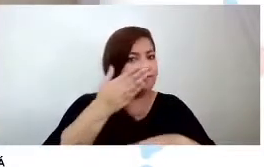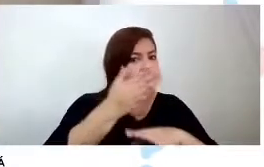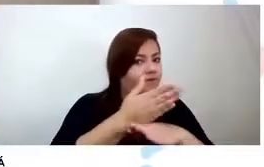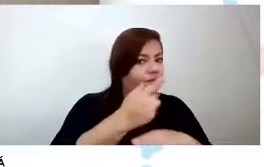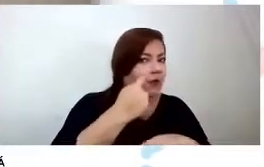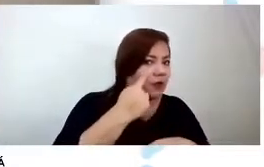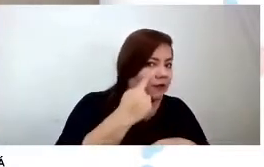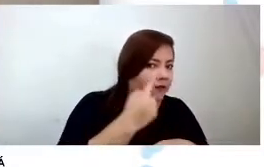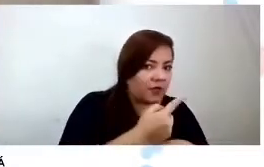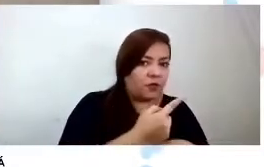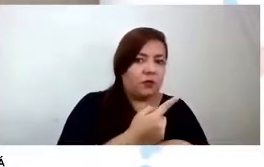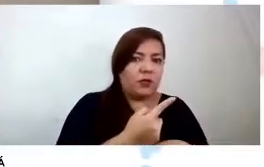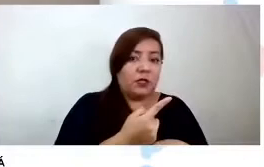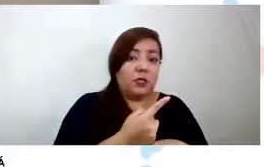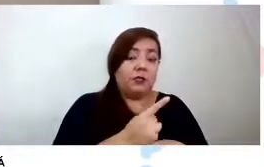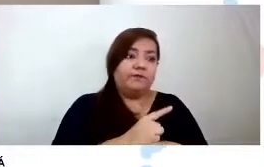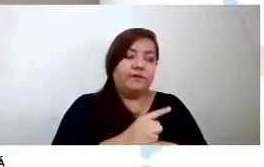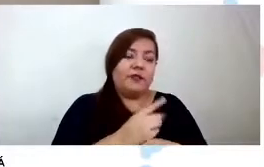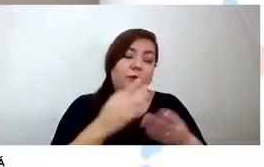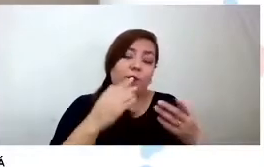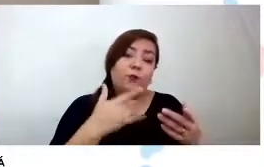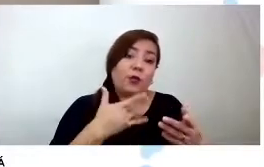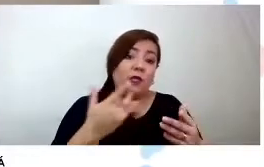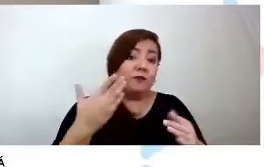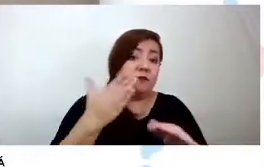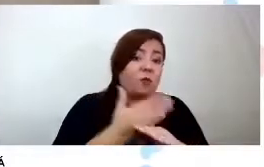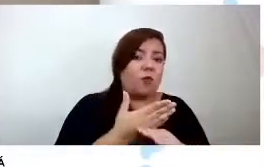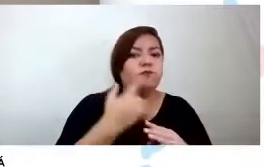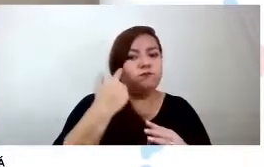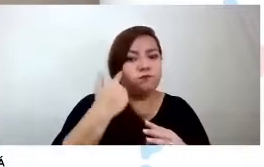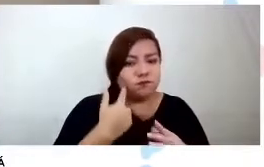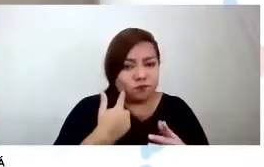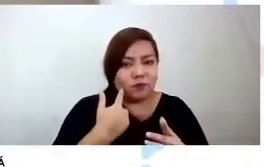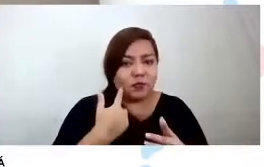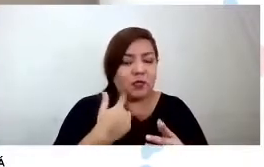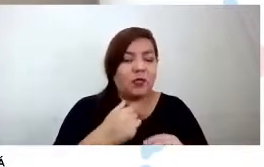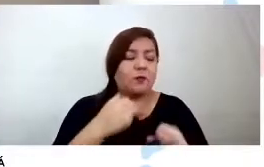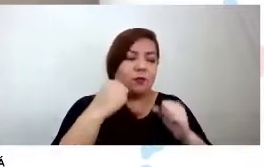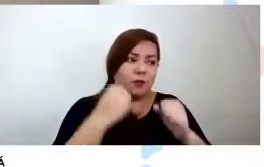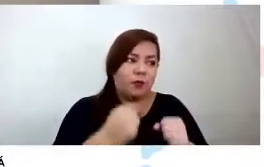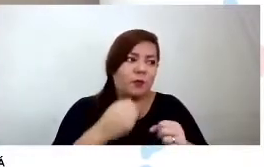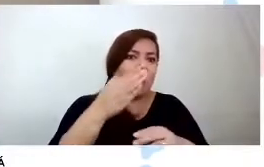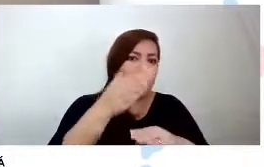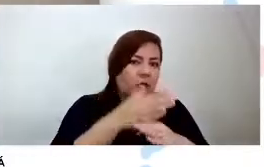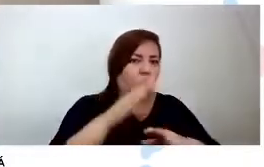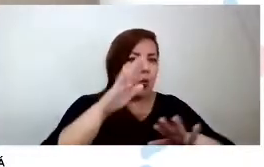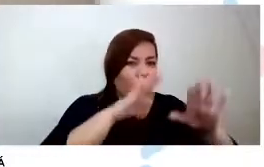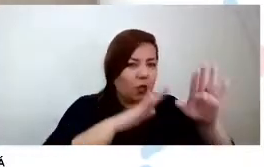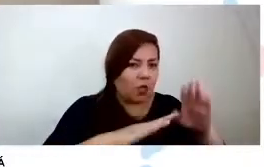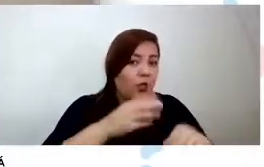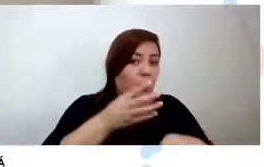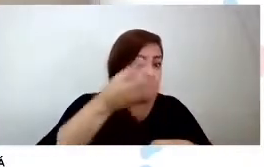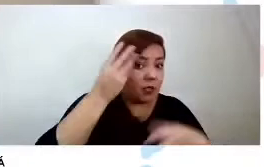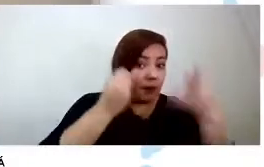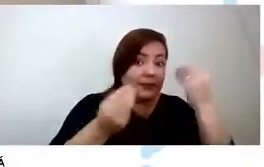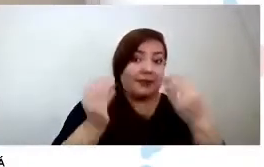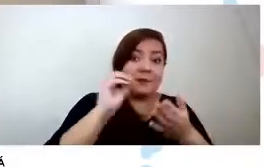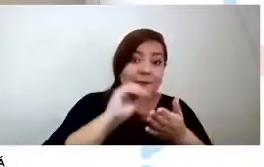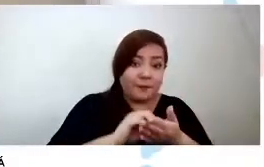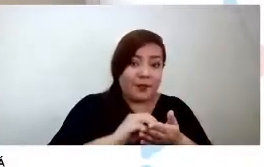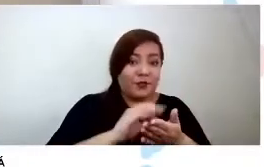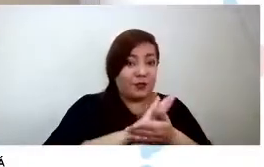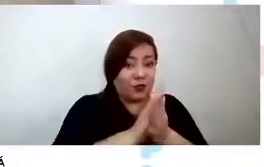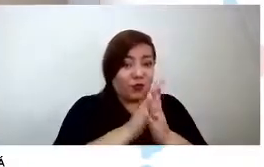lugares sin afectarlos y aprender más sobre paleontología y la evolución de